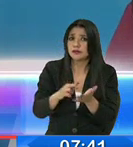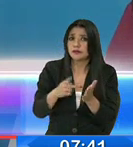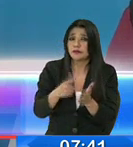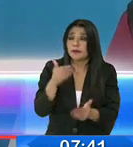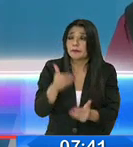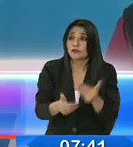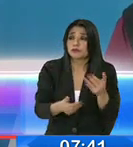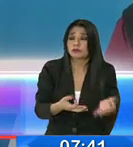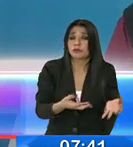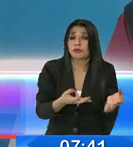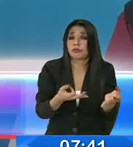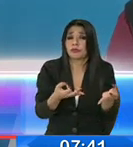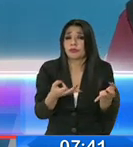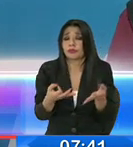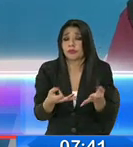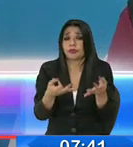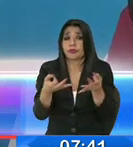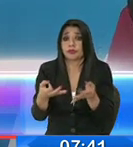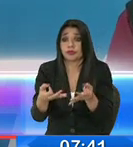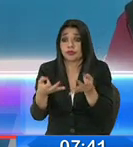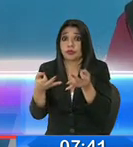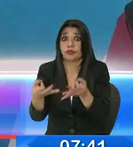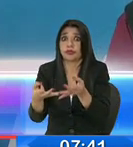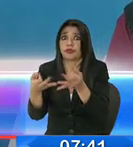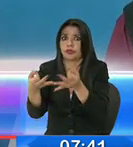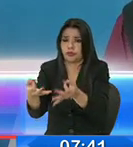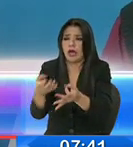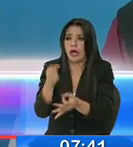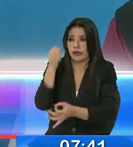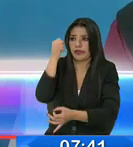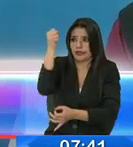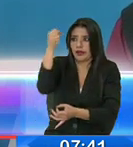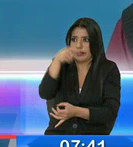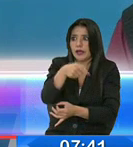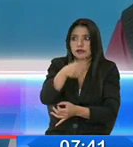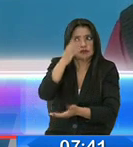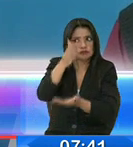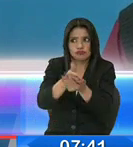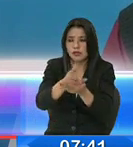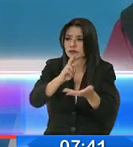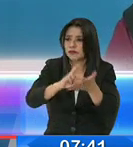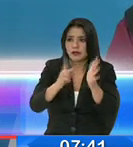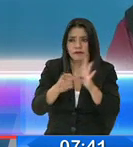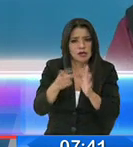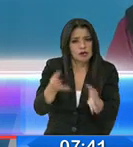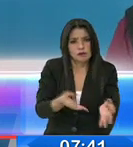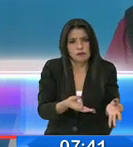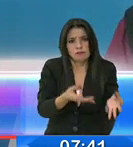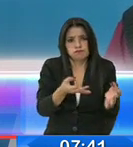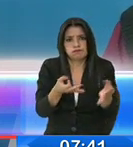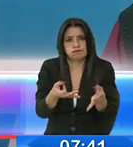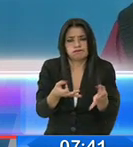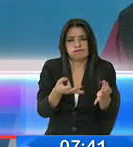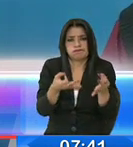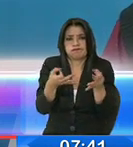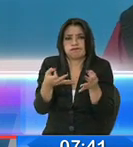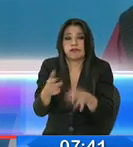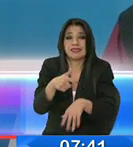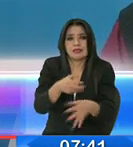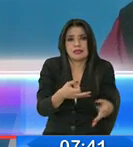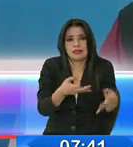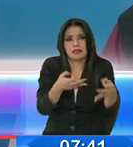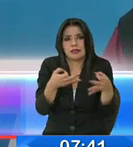exageradamente tienen legítimo derecho a la defensa en el debido proceso pero ya cuando dilatan mucho con